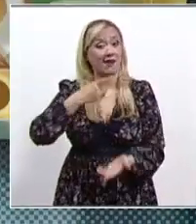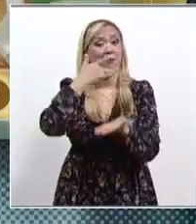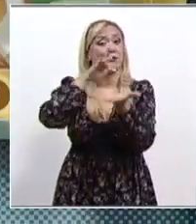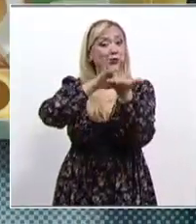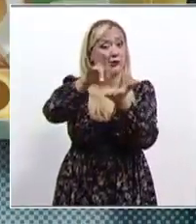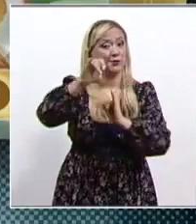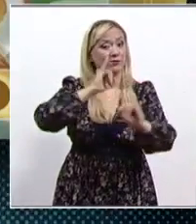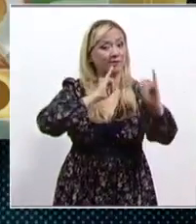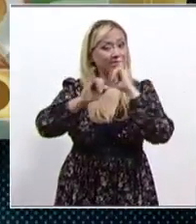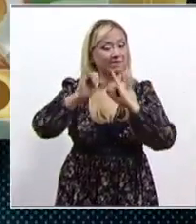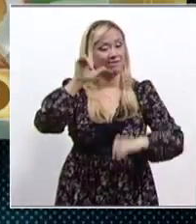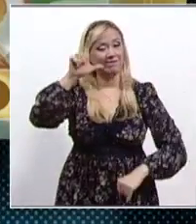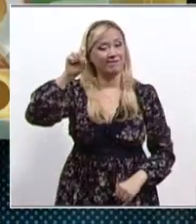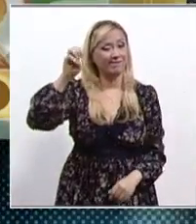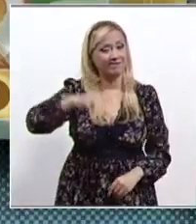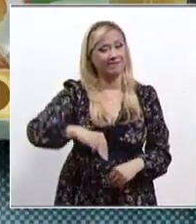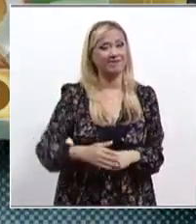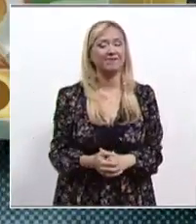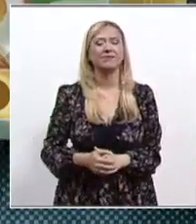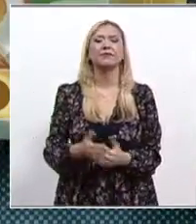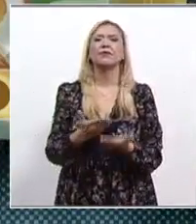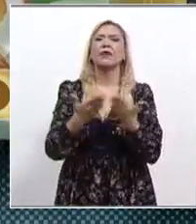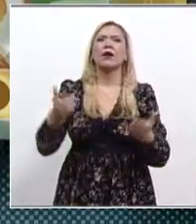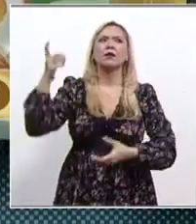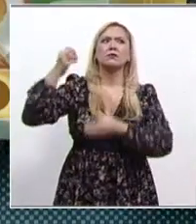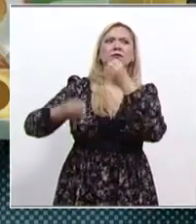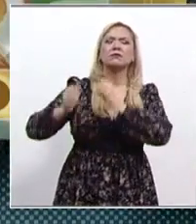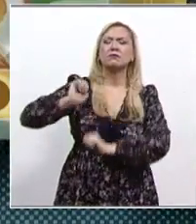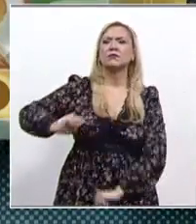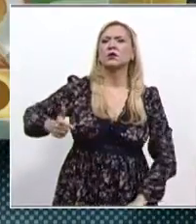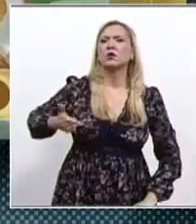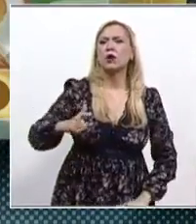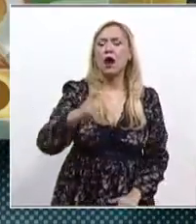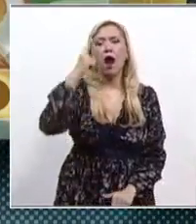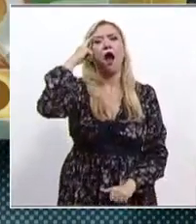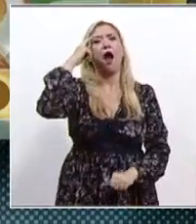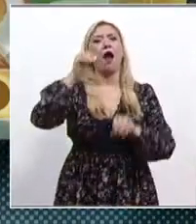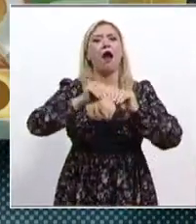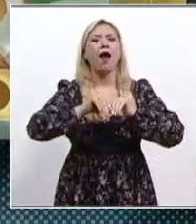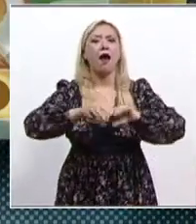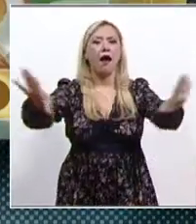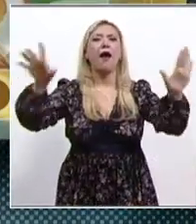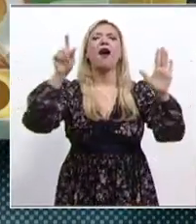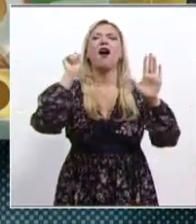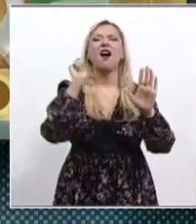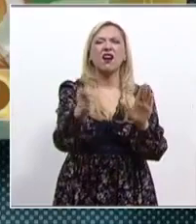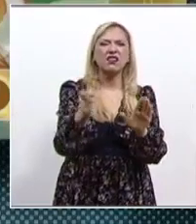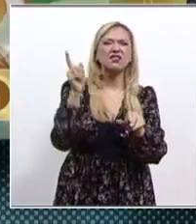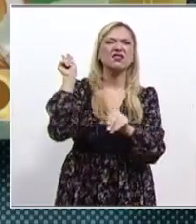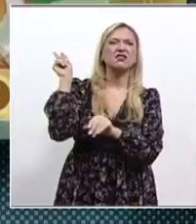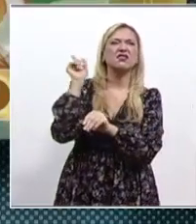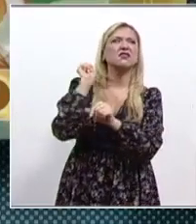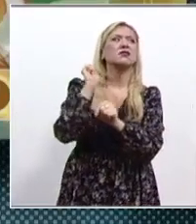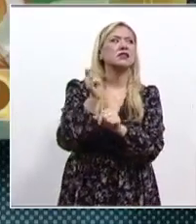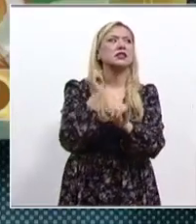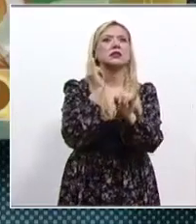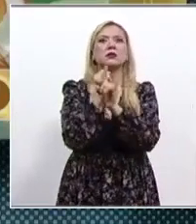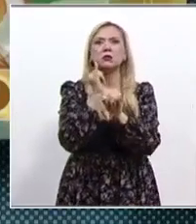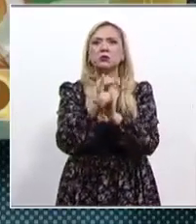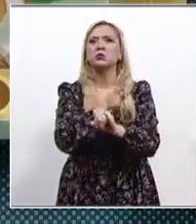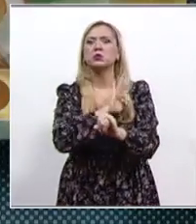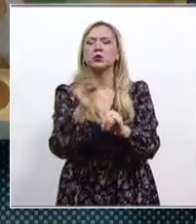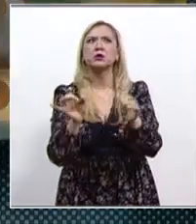Este mes, el Poder Judicial de Guanajuato amplió el servicio de promoción en línea para la presentación de promociones subsecuentes por